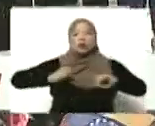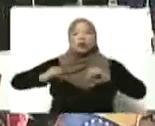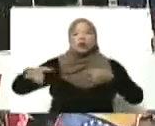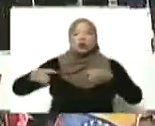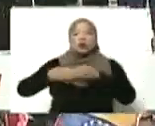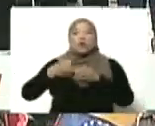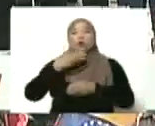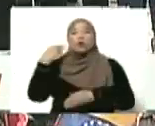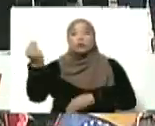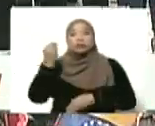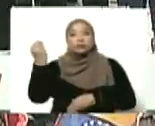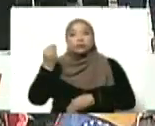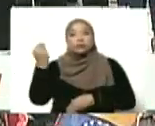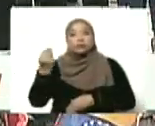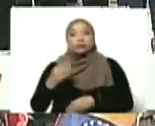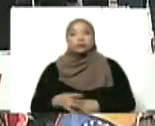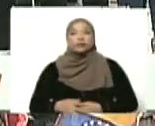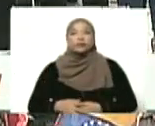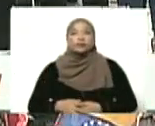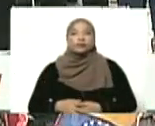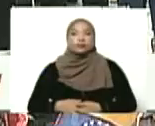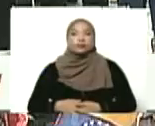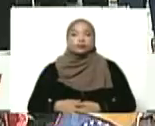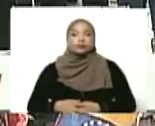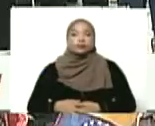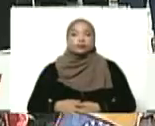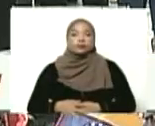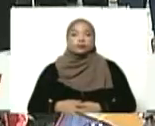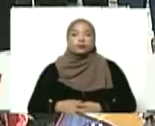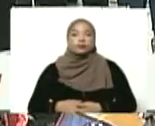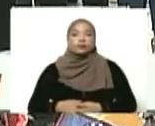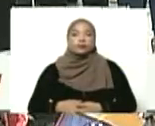JPSUV. Nos acompaña, ahí sí me poncharon.